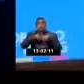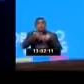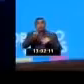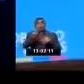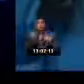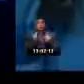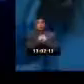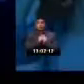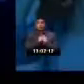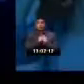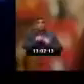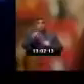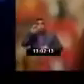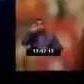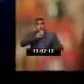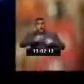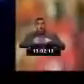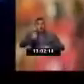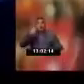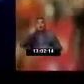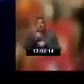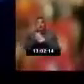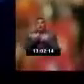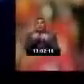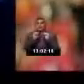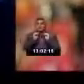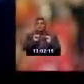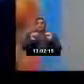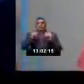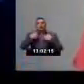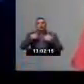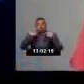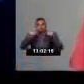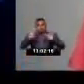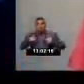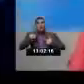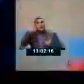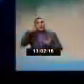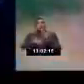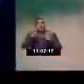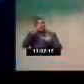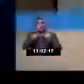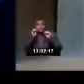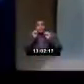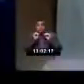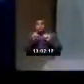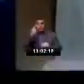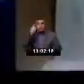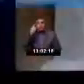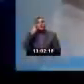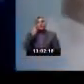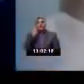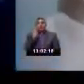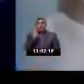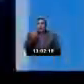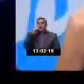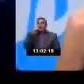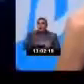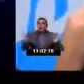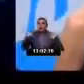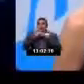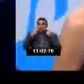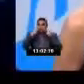a través de intendencias. Por eso desde hoy está en vigencia la campaña Yo Me Cuido, que busca generar conciencia en la ciudadanía sobre la importancia de protegernos entre